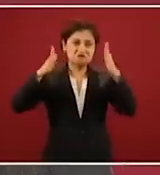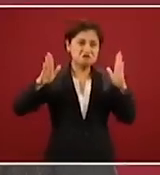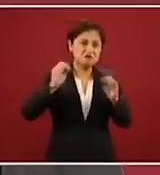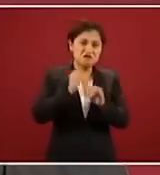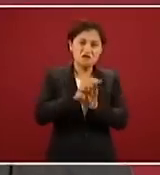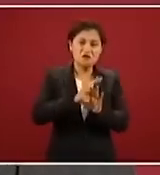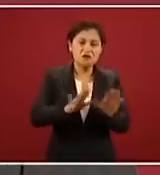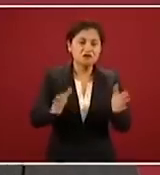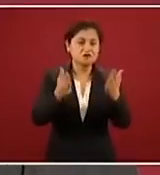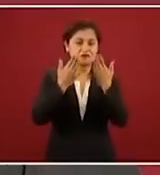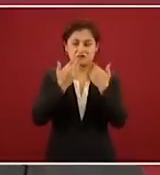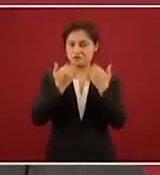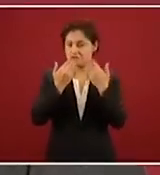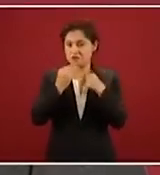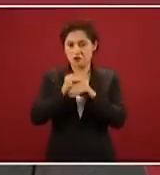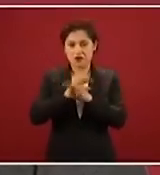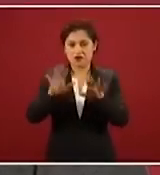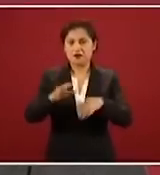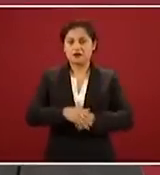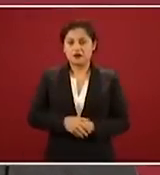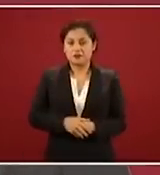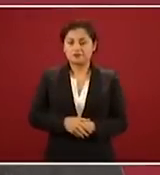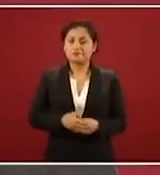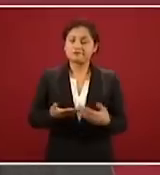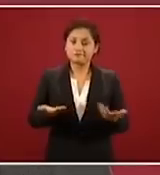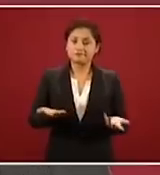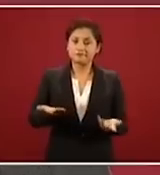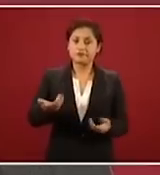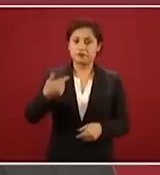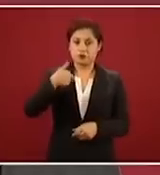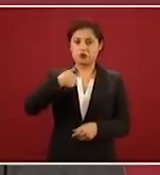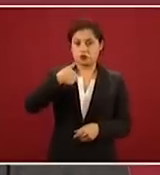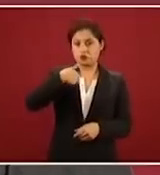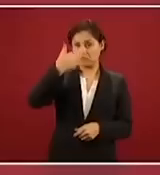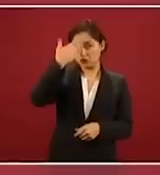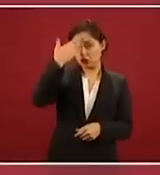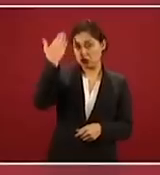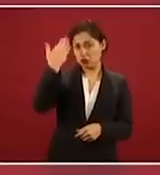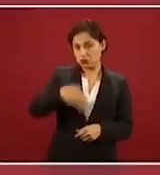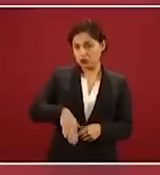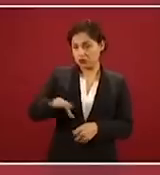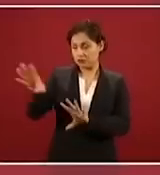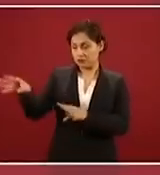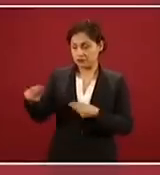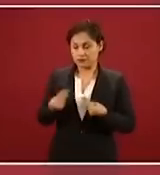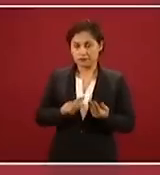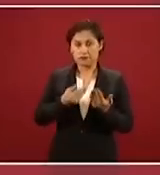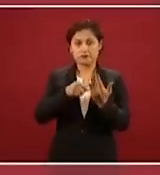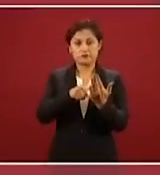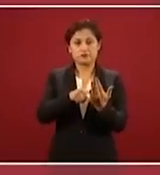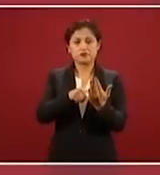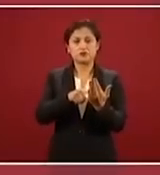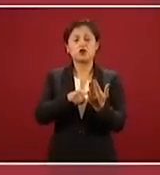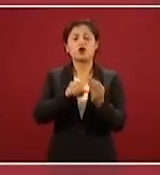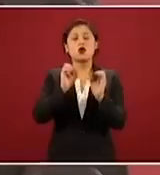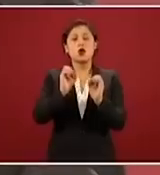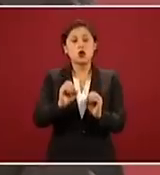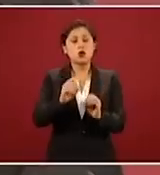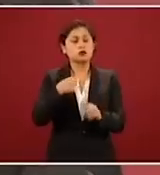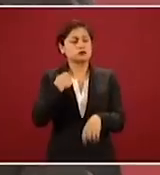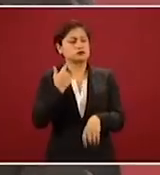Yo tengo manera de saberlo, o predomina la desinformación.